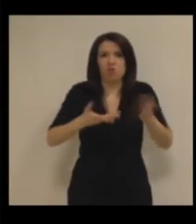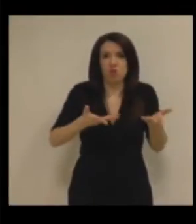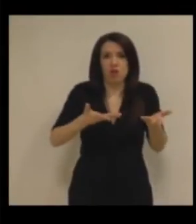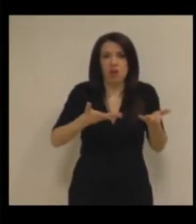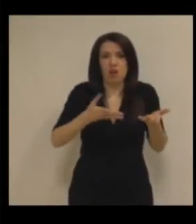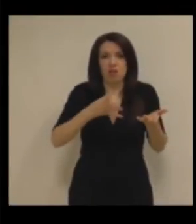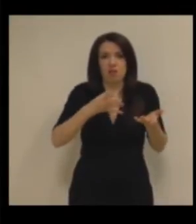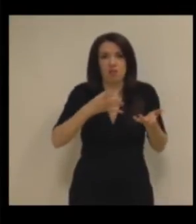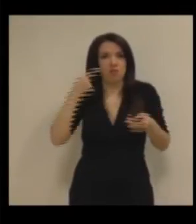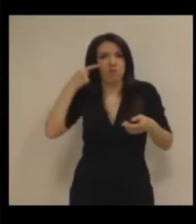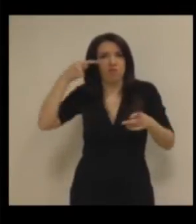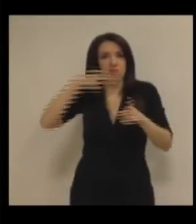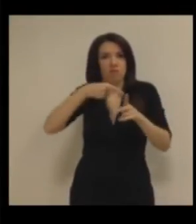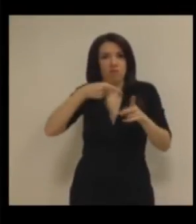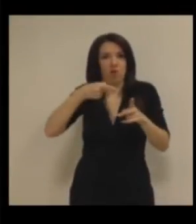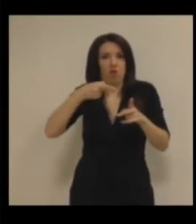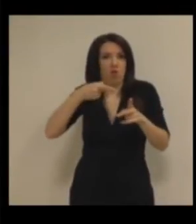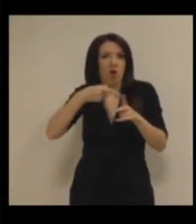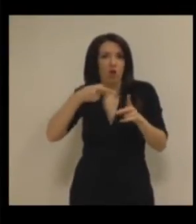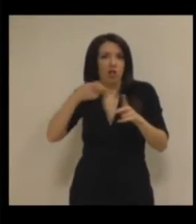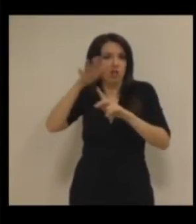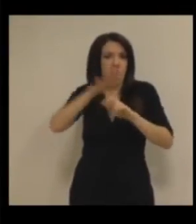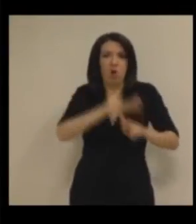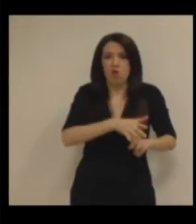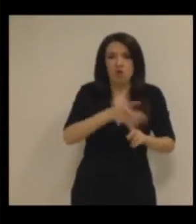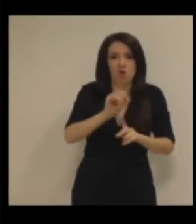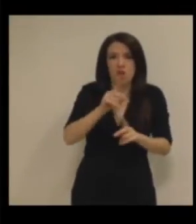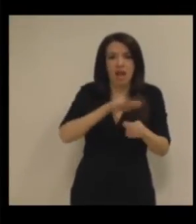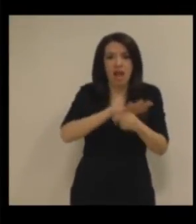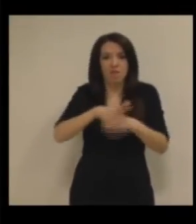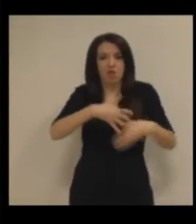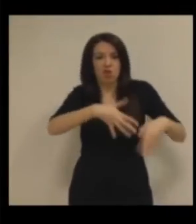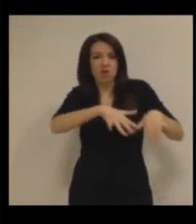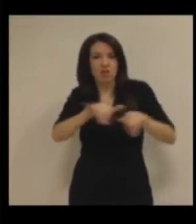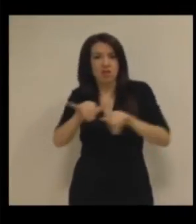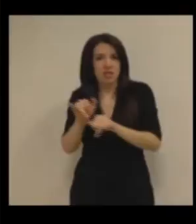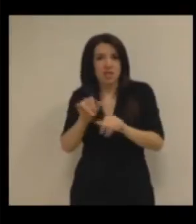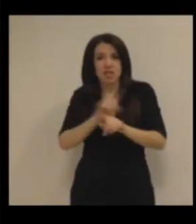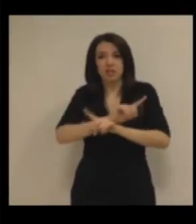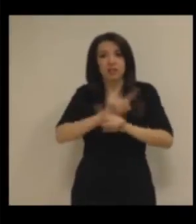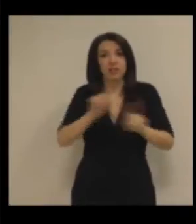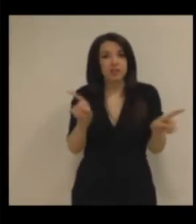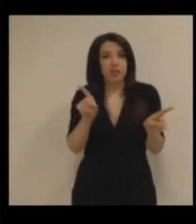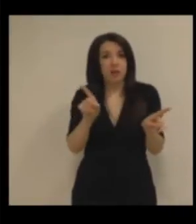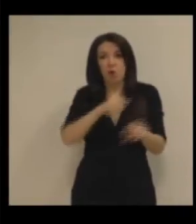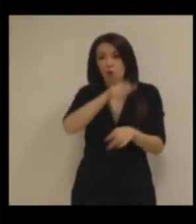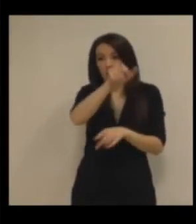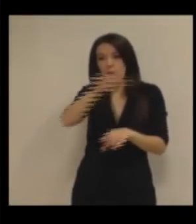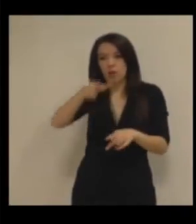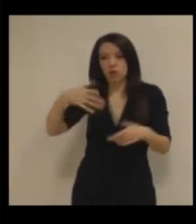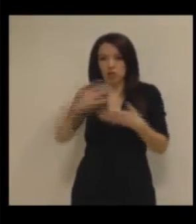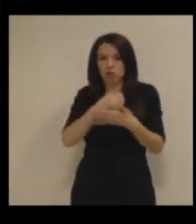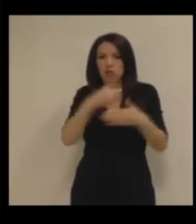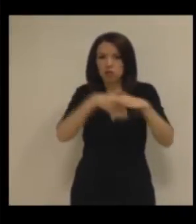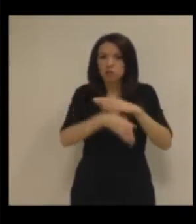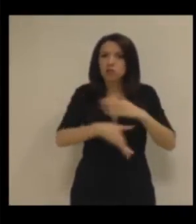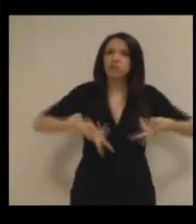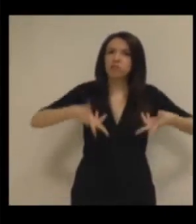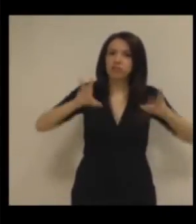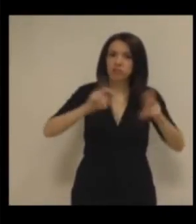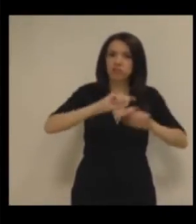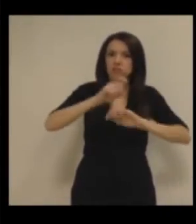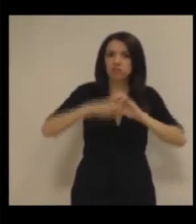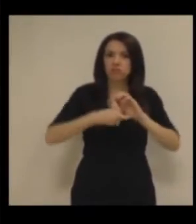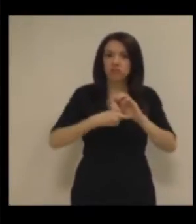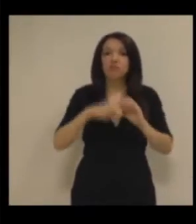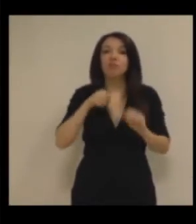que sea efectivamente no discriminatorio en ningún ámbito y en ningún modo para ningún ciudadano, y a